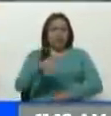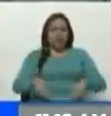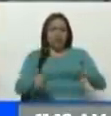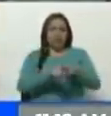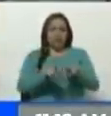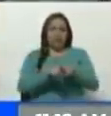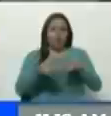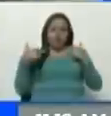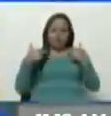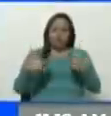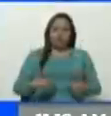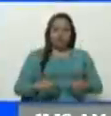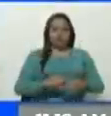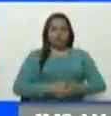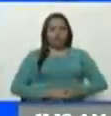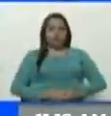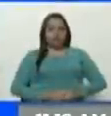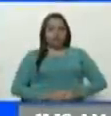género humano.